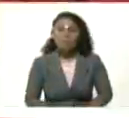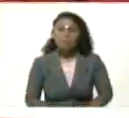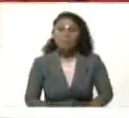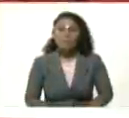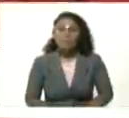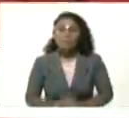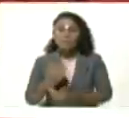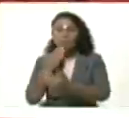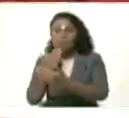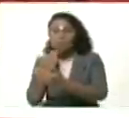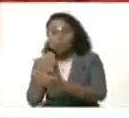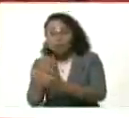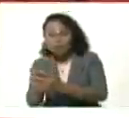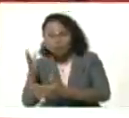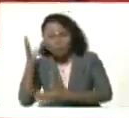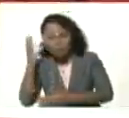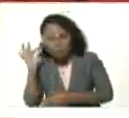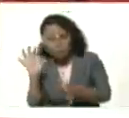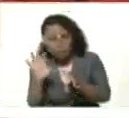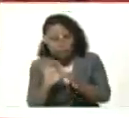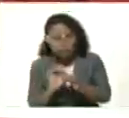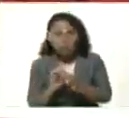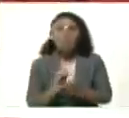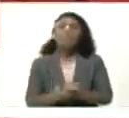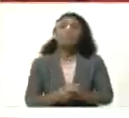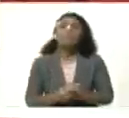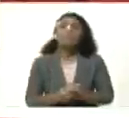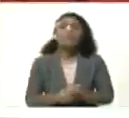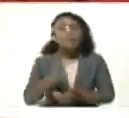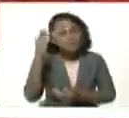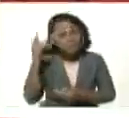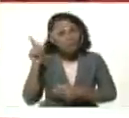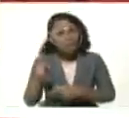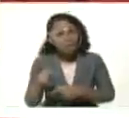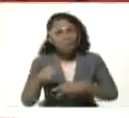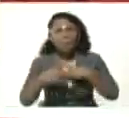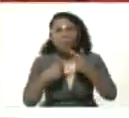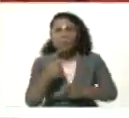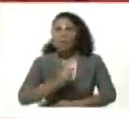compañera Raya. Alianza. Sabes que estos procesos